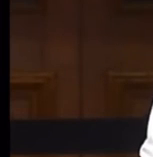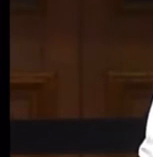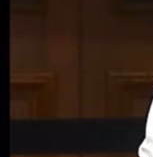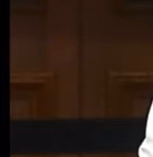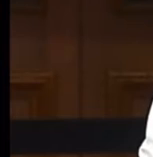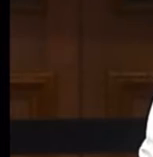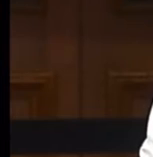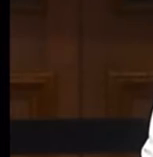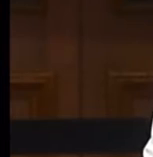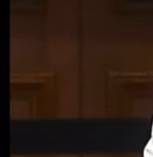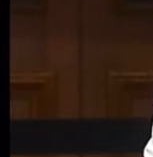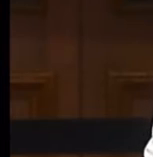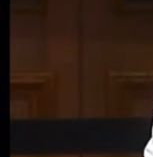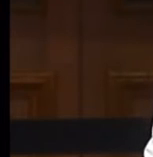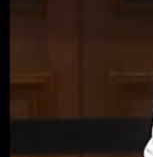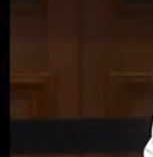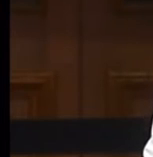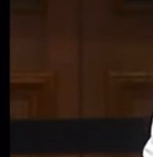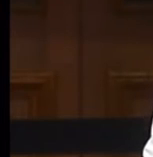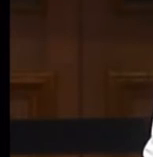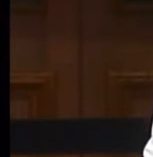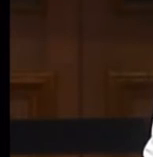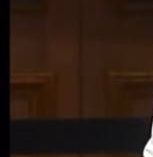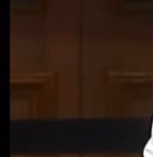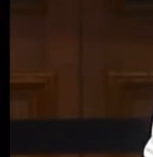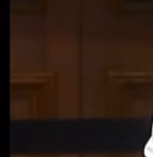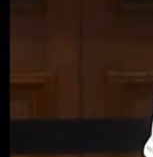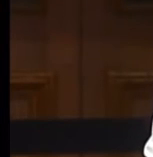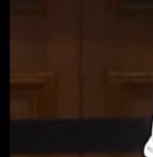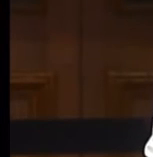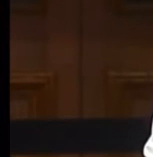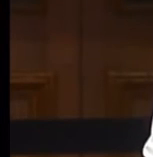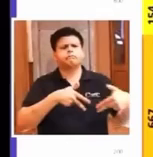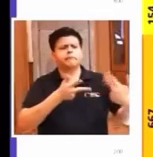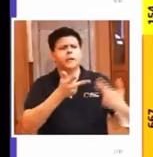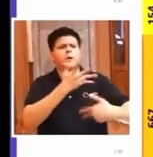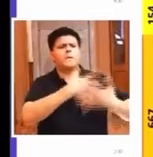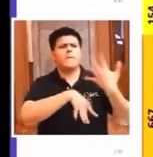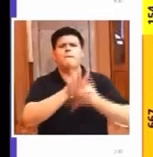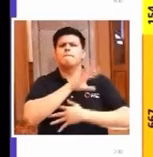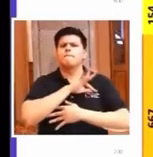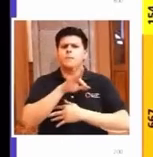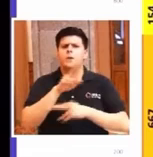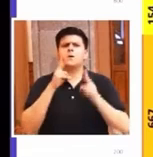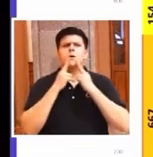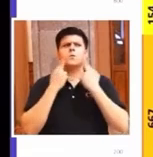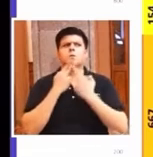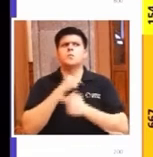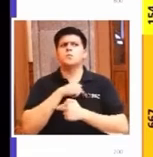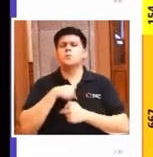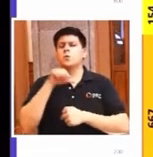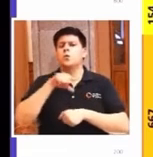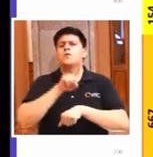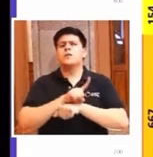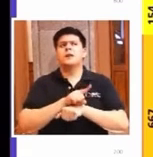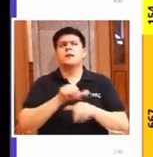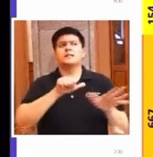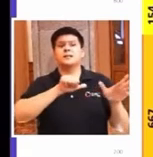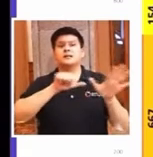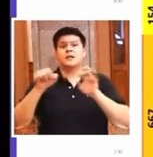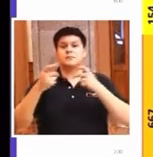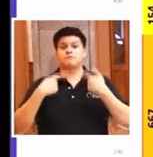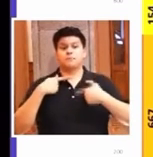se encuentran intubados, lo que representa un 27% de la ocupación hospitalaria. Hoy tenemos 600